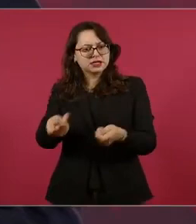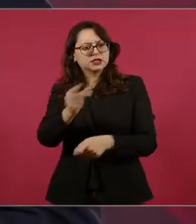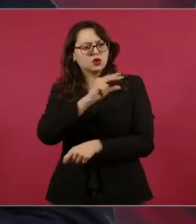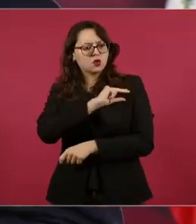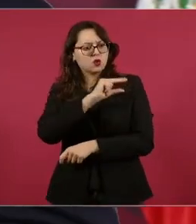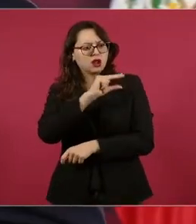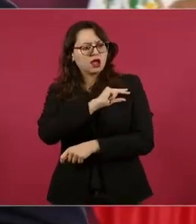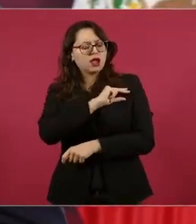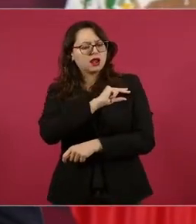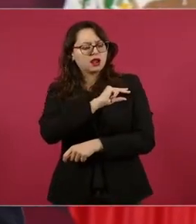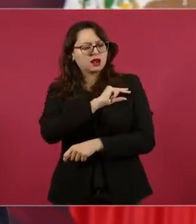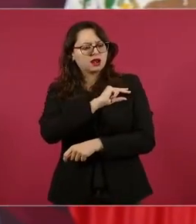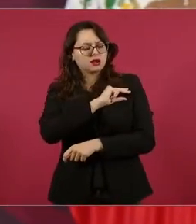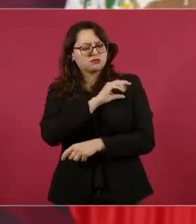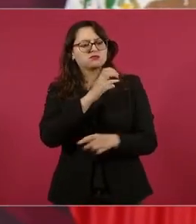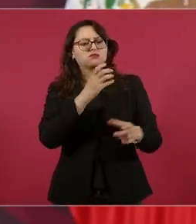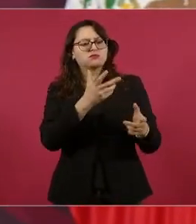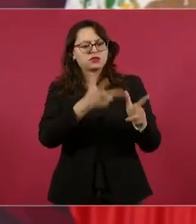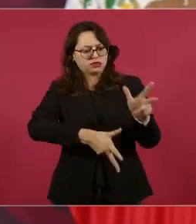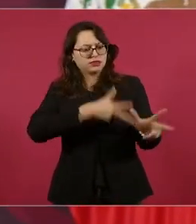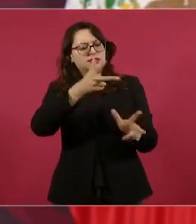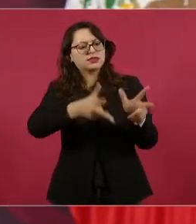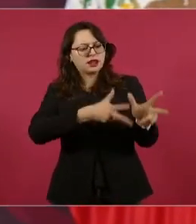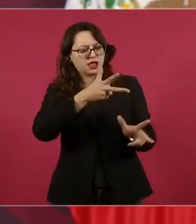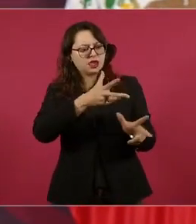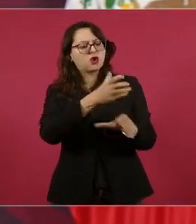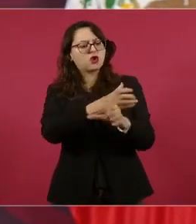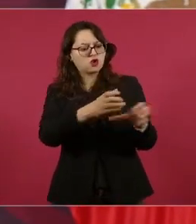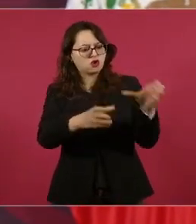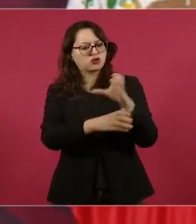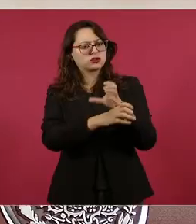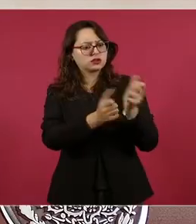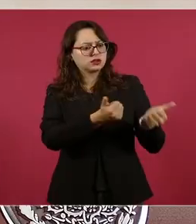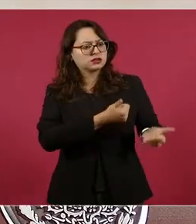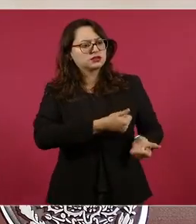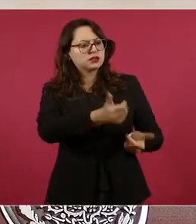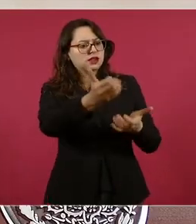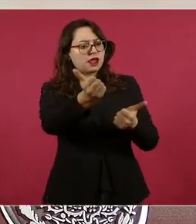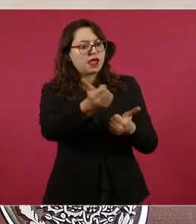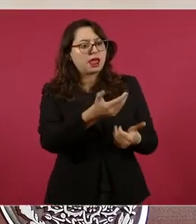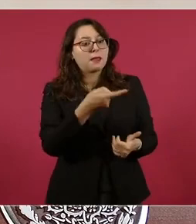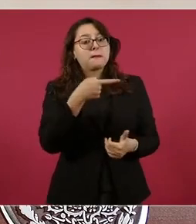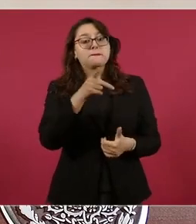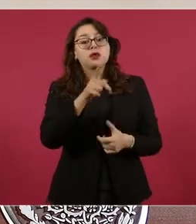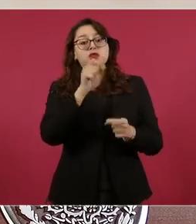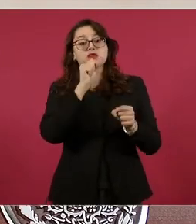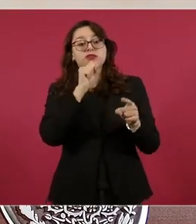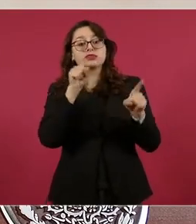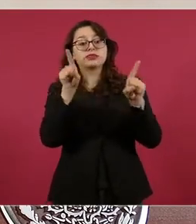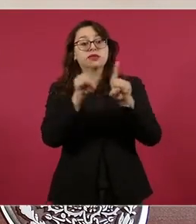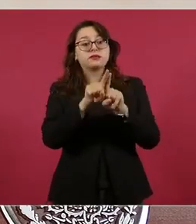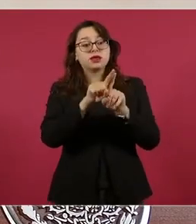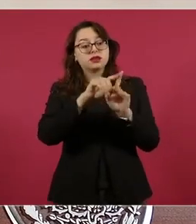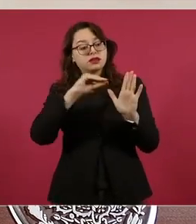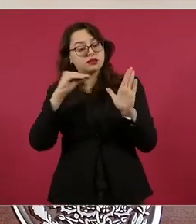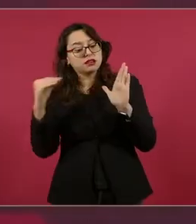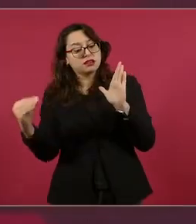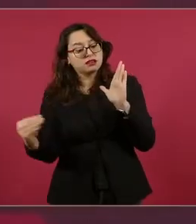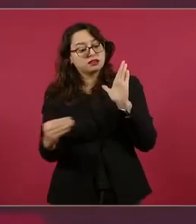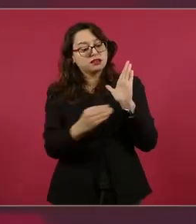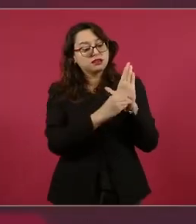concesión quedó eh escrito que si el